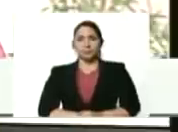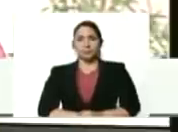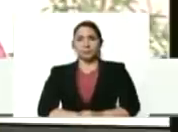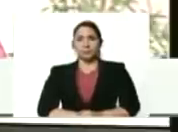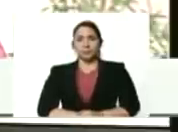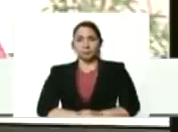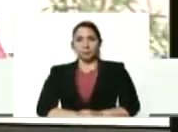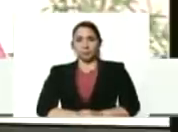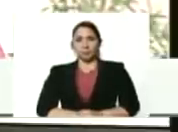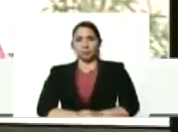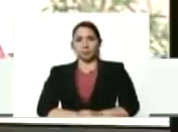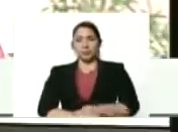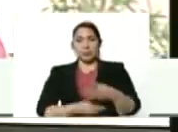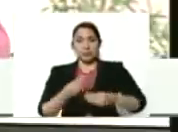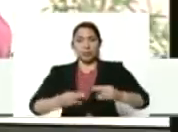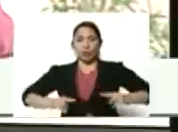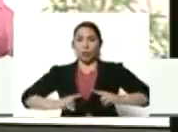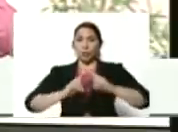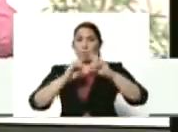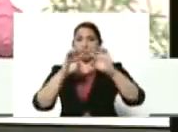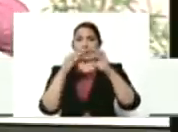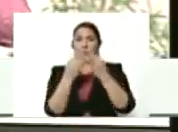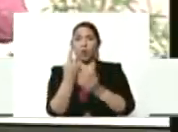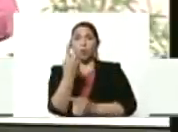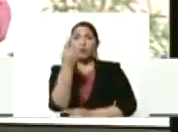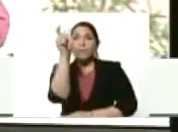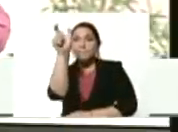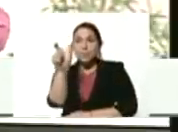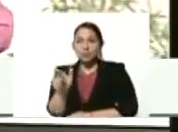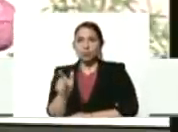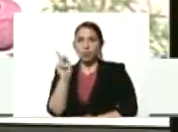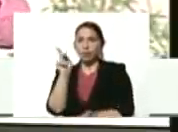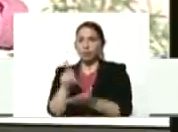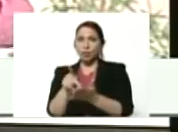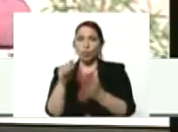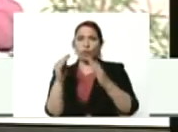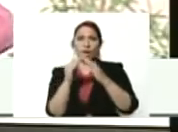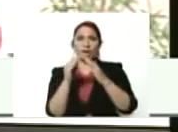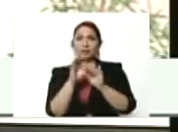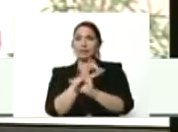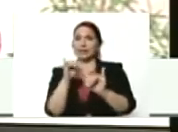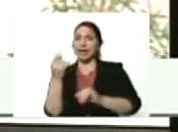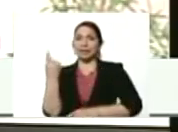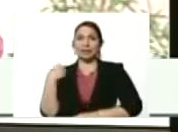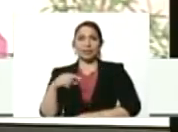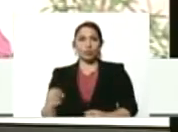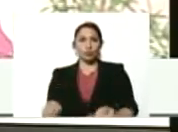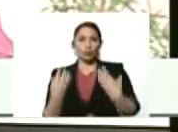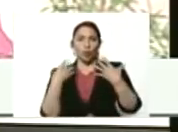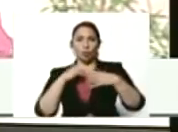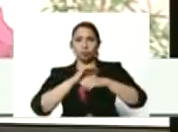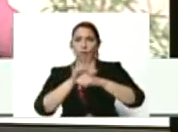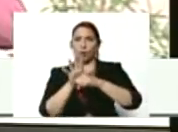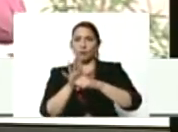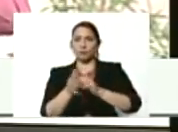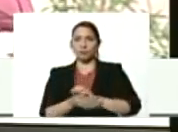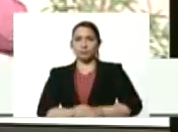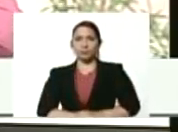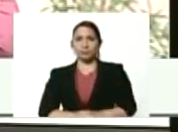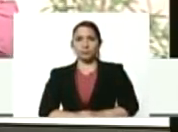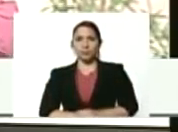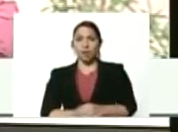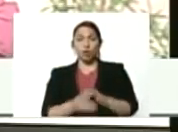hicieron el encuentro familiar y una de las personas que llegó a su casa ya había tenido el coronavirus. Y